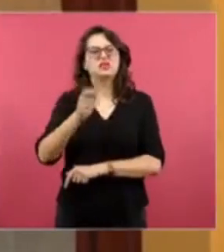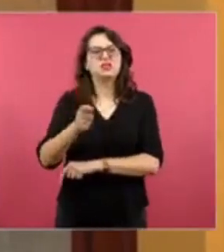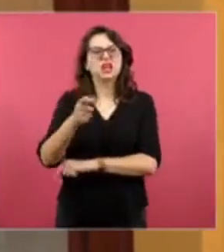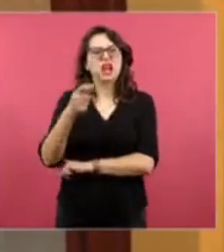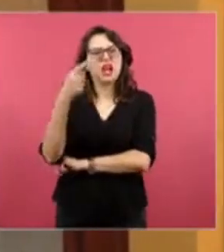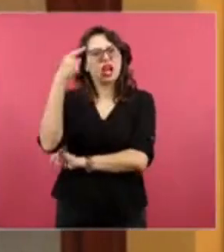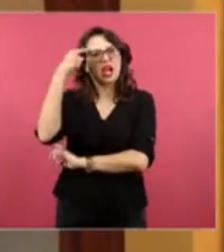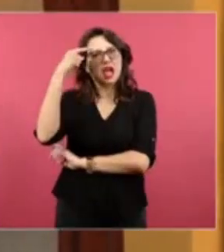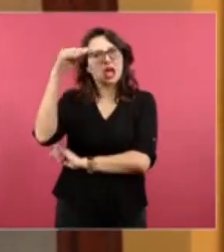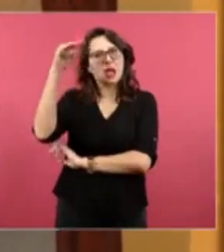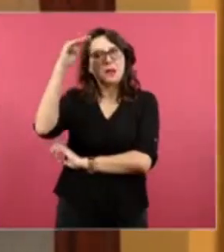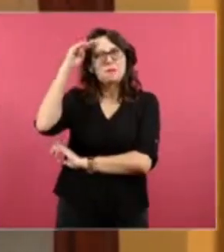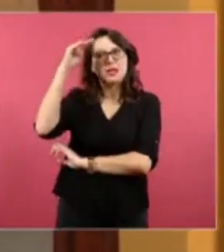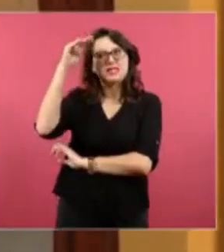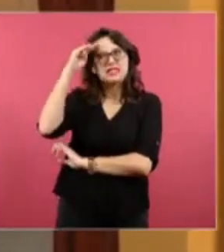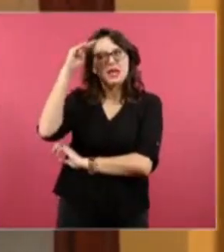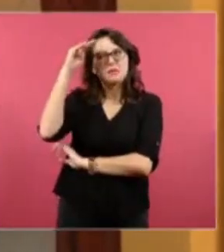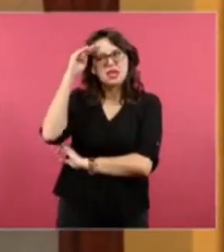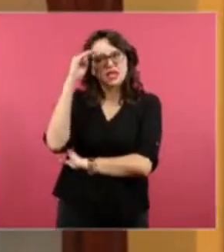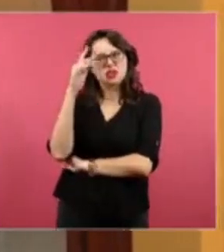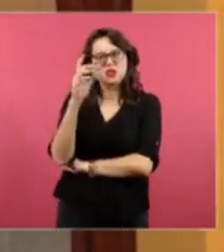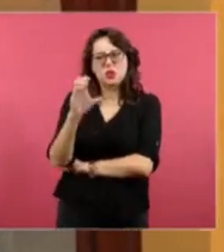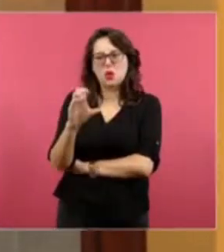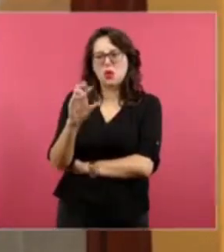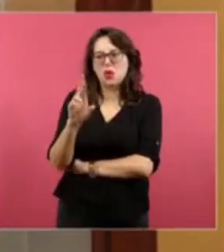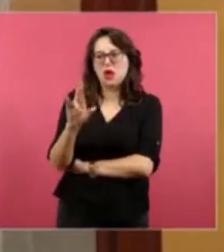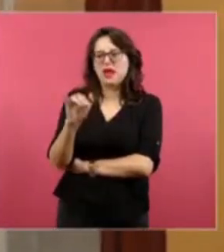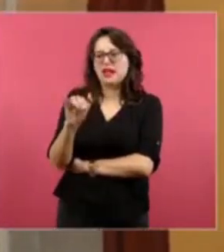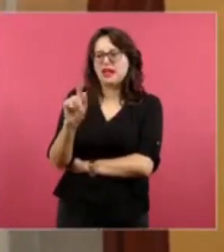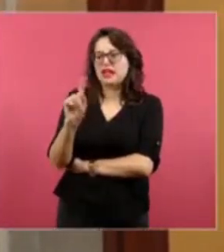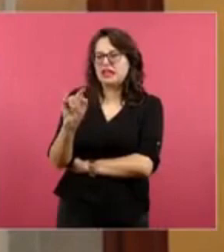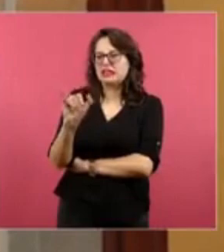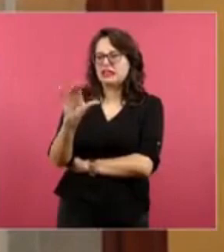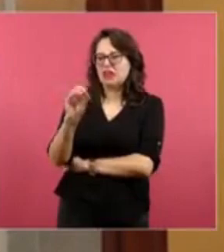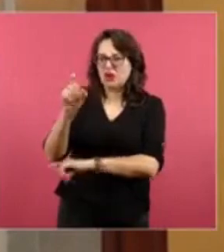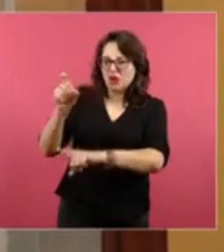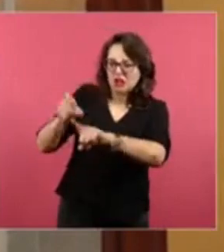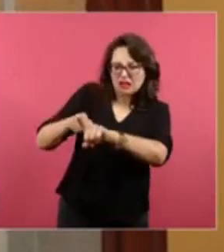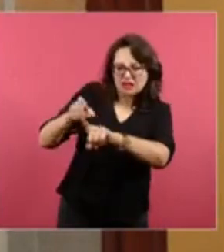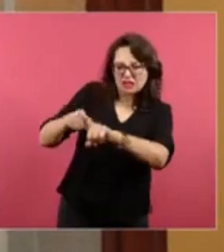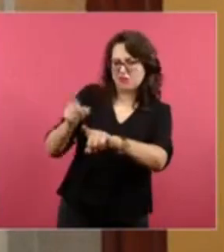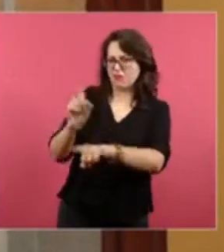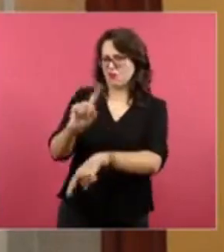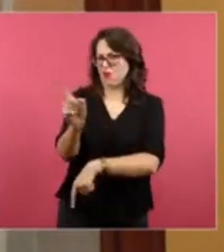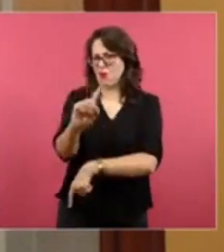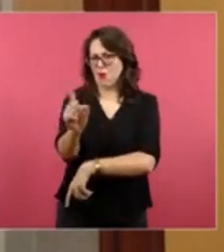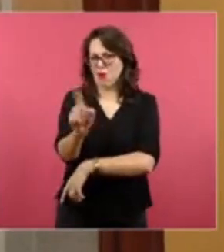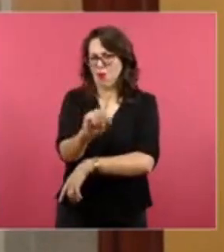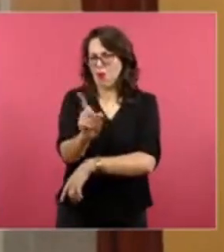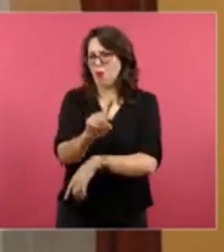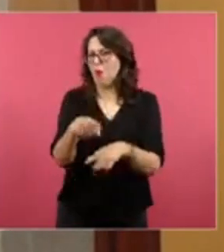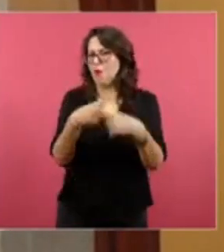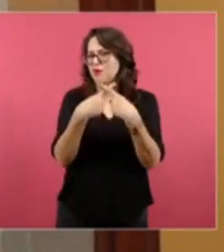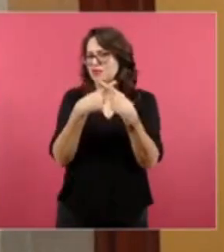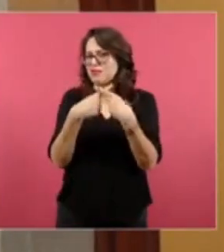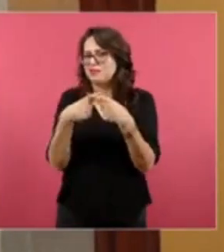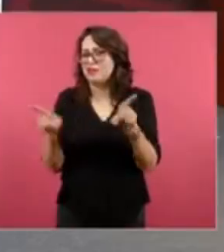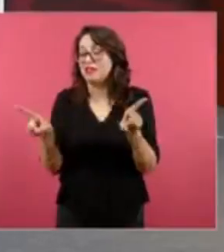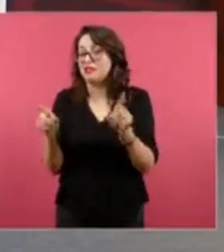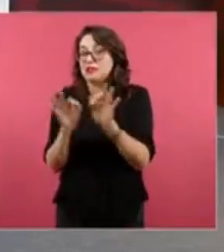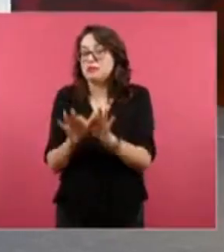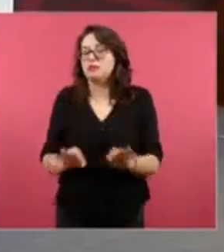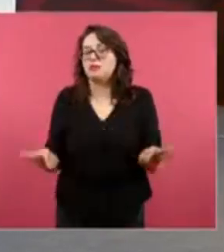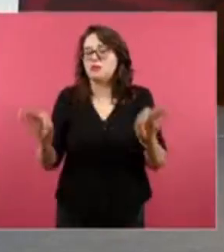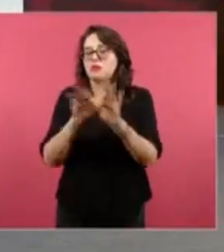crítico parecen 2 palabras muy sencillas, pero verdaderamente es el centro de la didáctica en el aula.